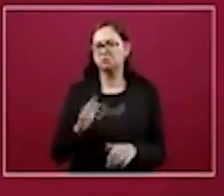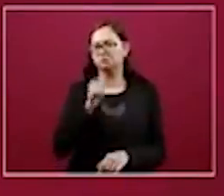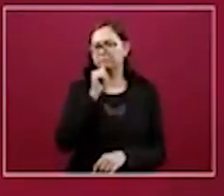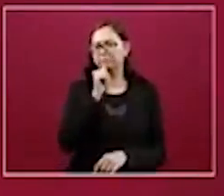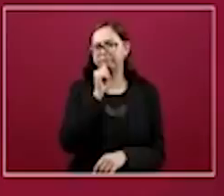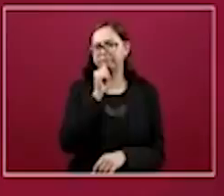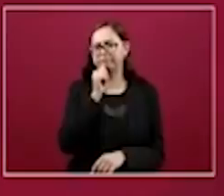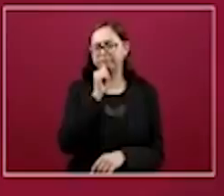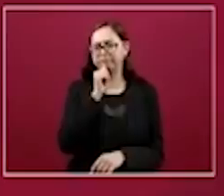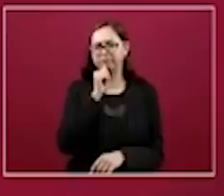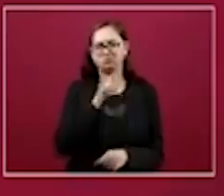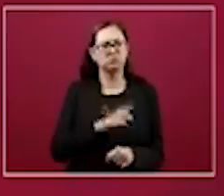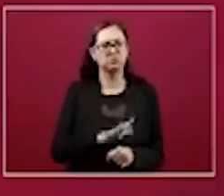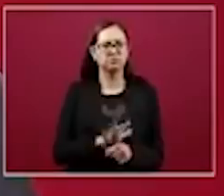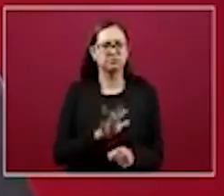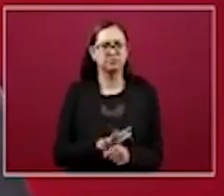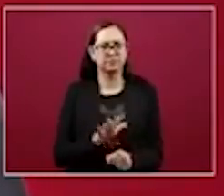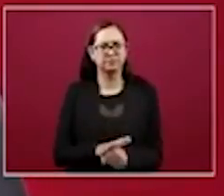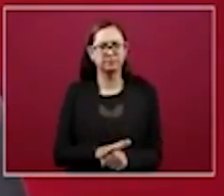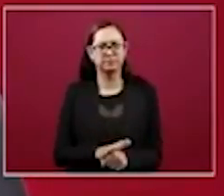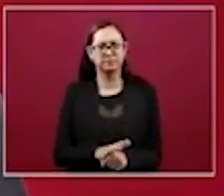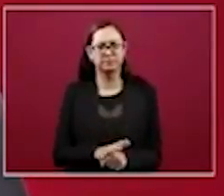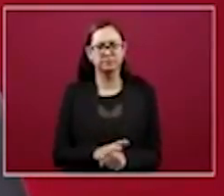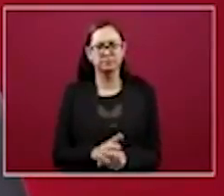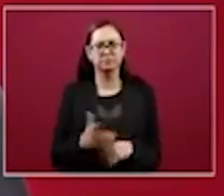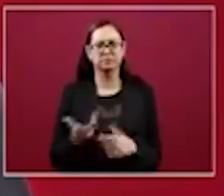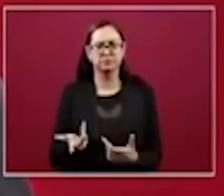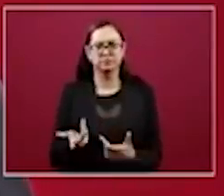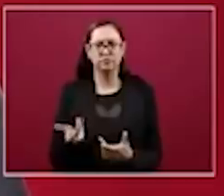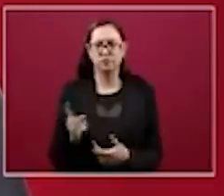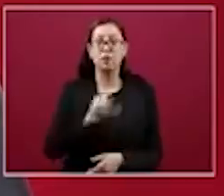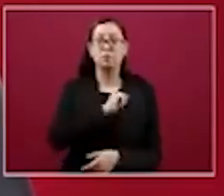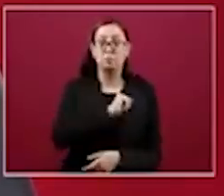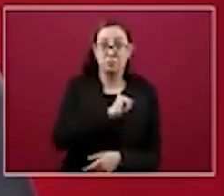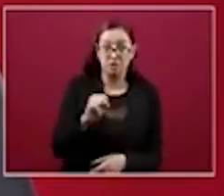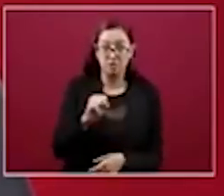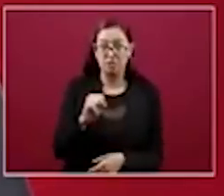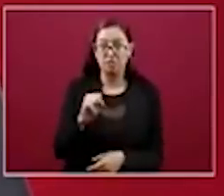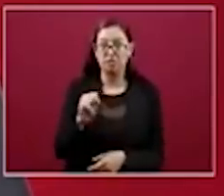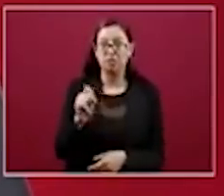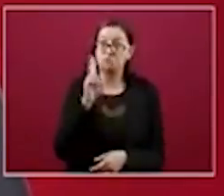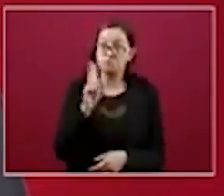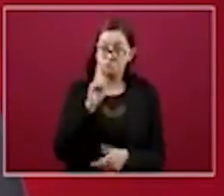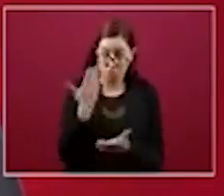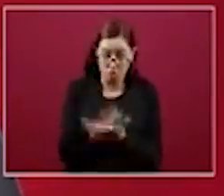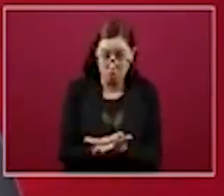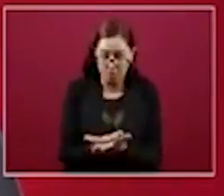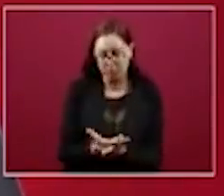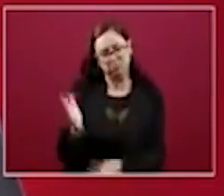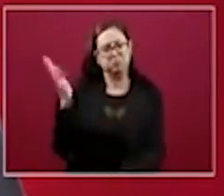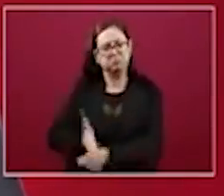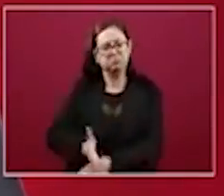suficientes. Si se comete un delito y hay pruebas, que se castigue a quien